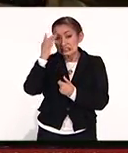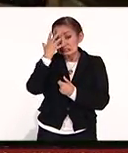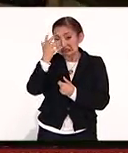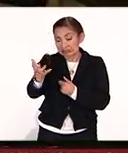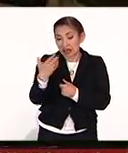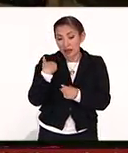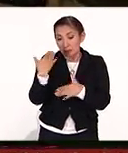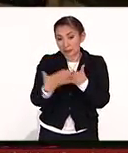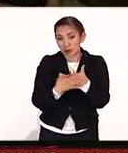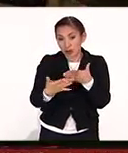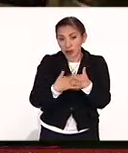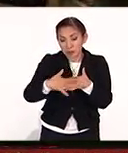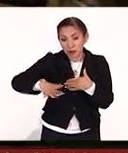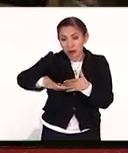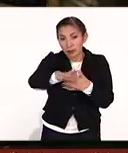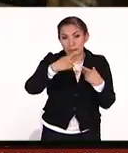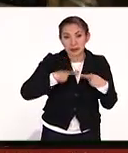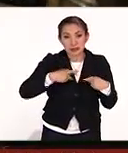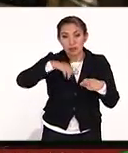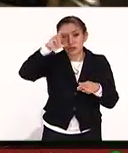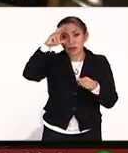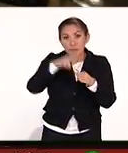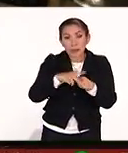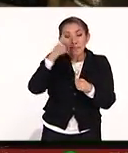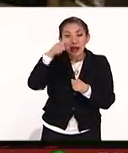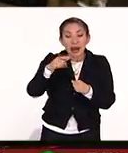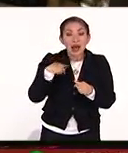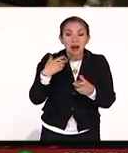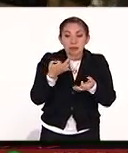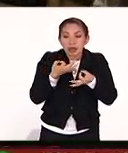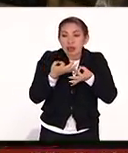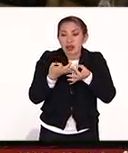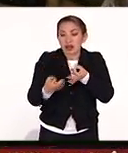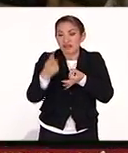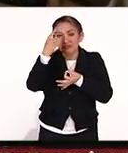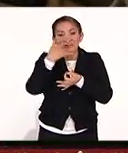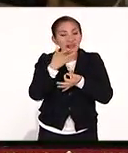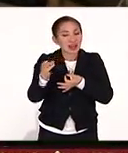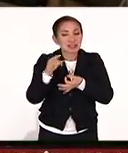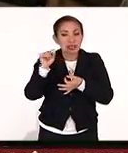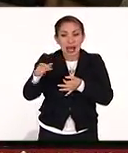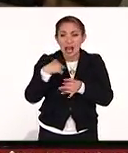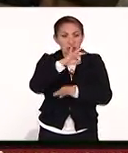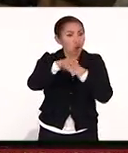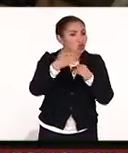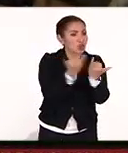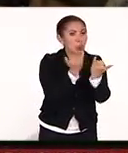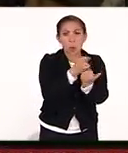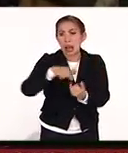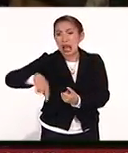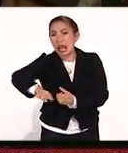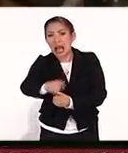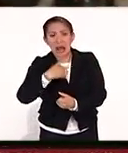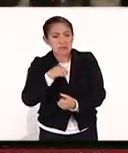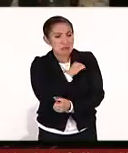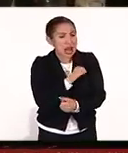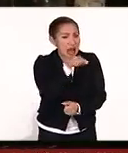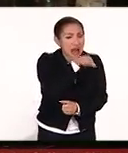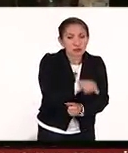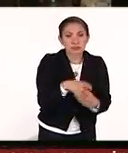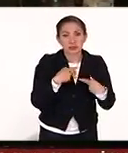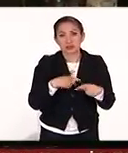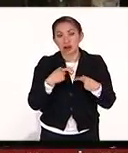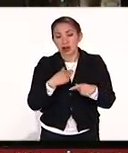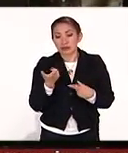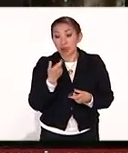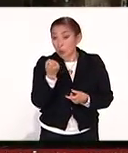se van a enfrentar los ciudadanos europeos para no caer en la tentación fácil de criminalizar o de generalizar que